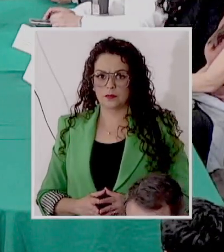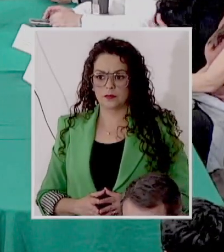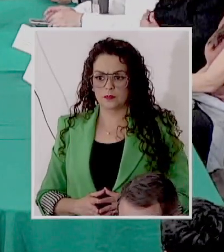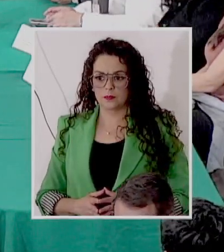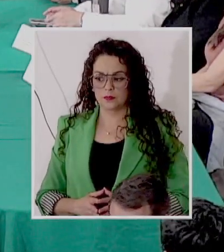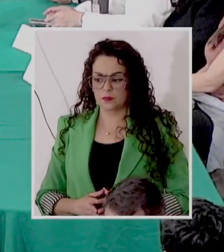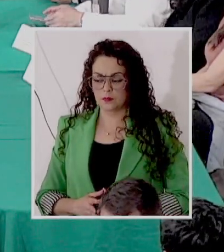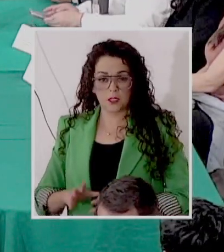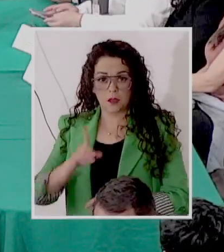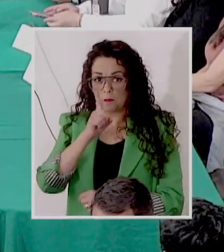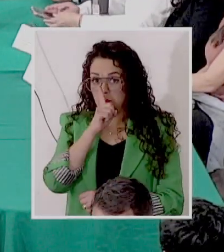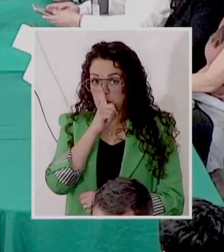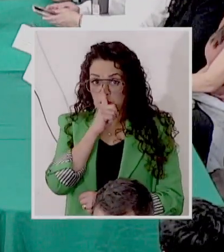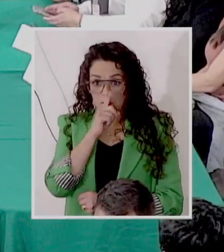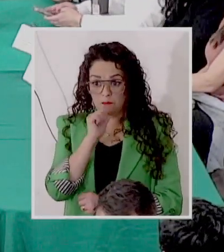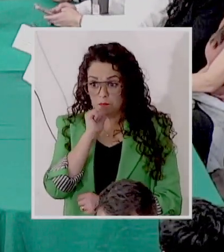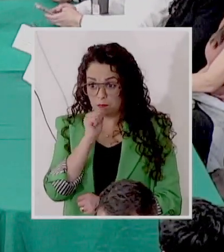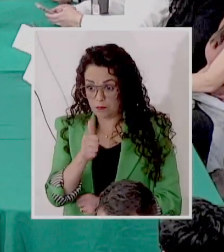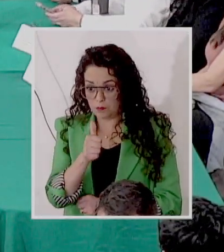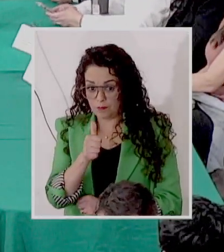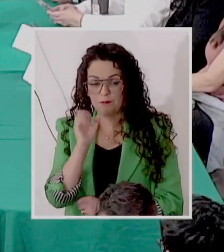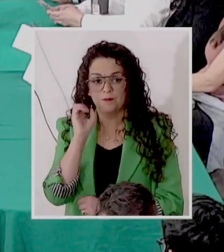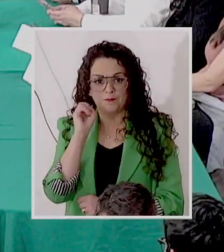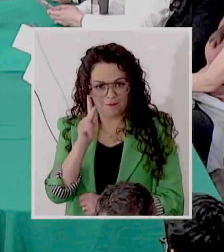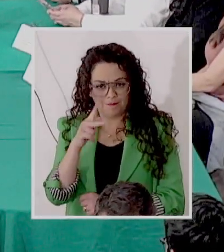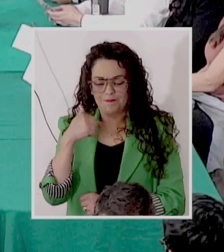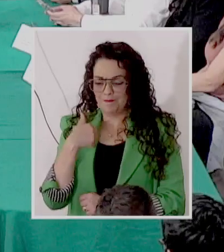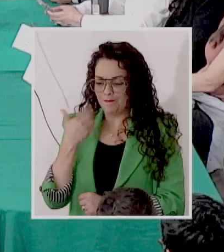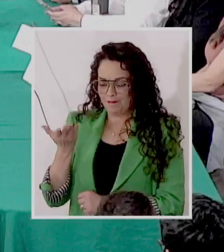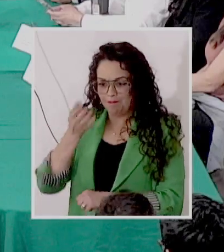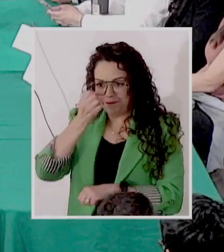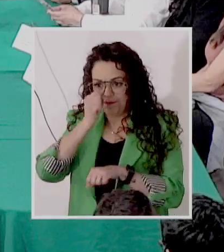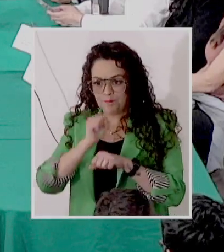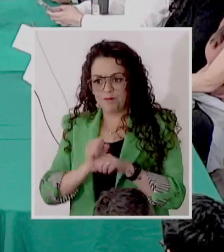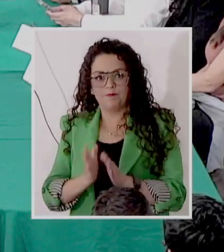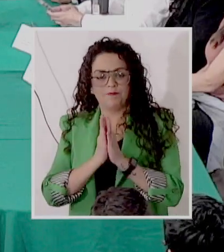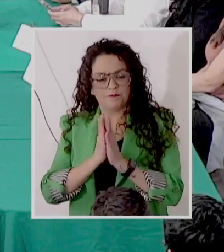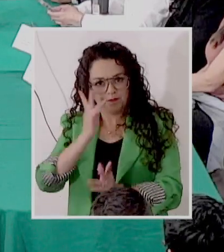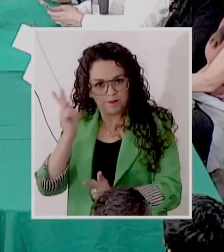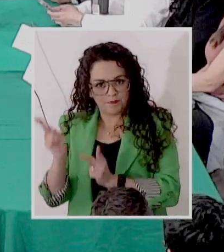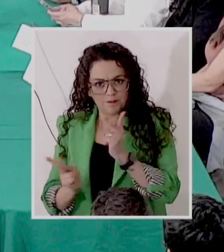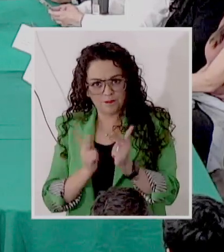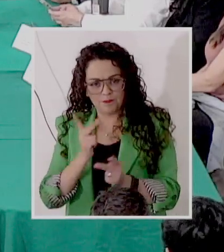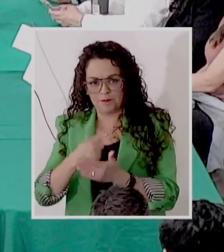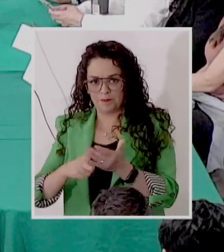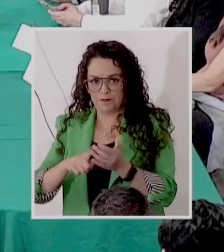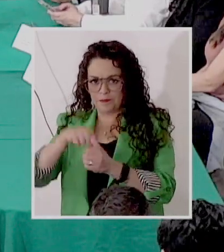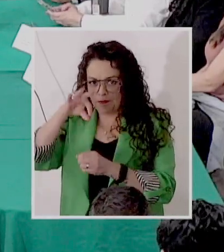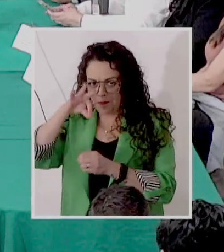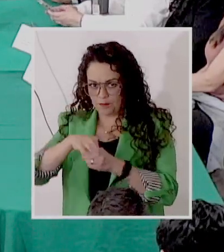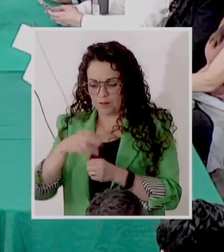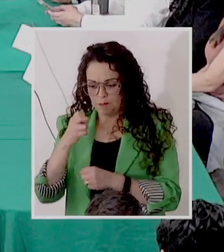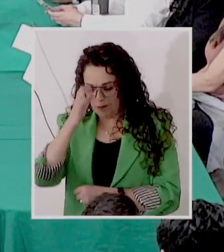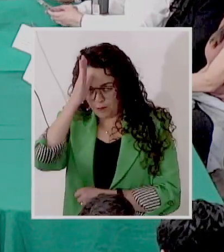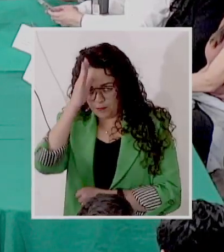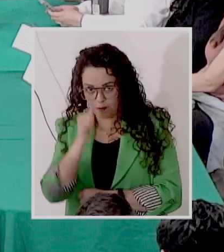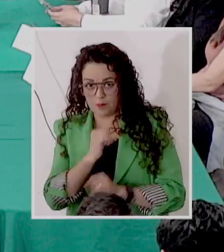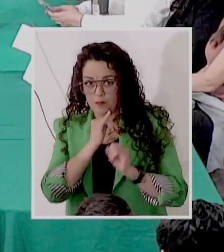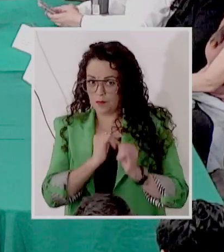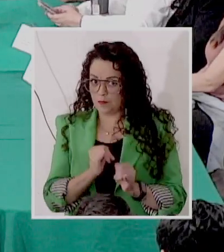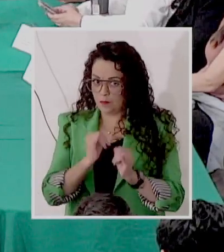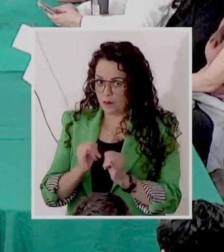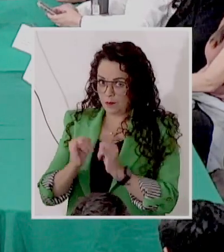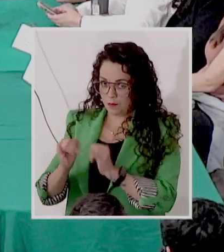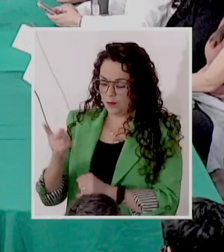Siendo que nadie quiere participar, se solicita a la Secretaría someter a votación nominal el acuerdo referido. Por instrucciones